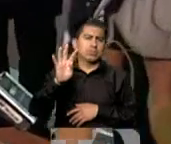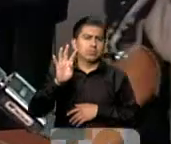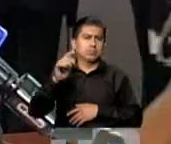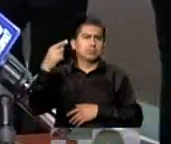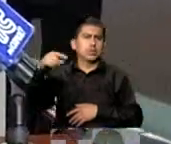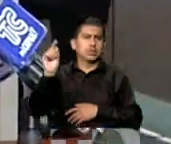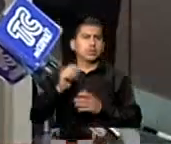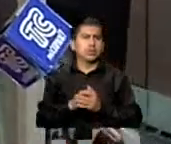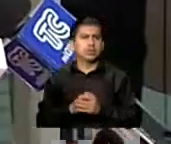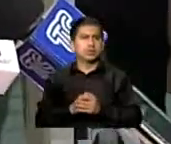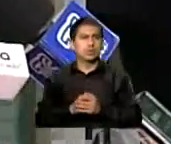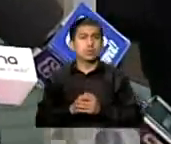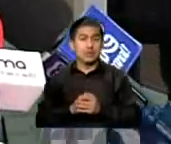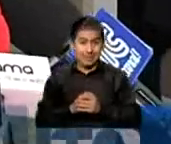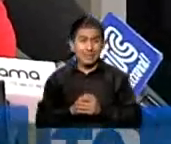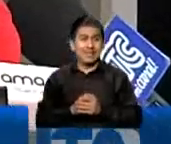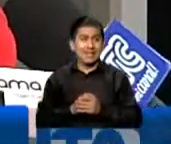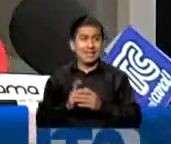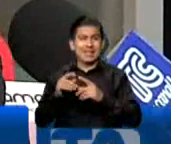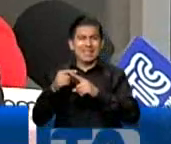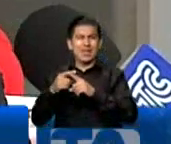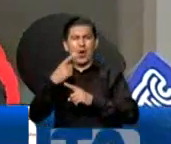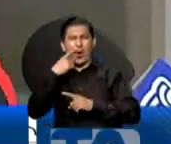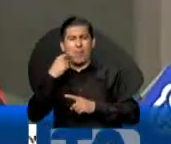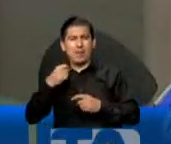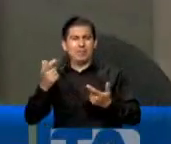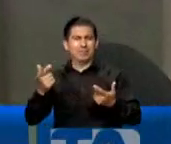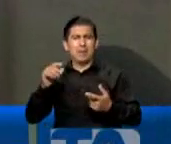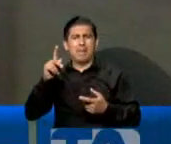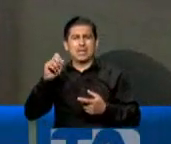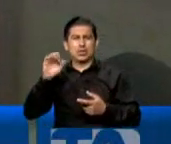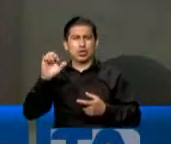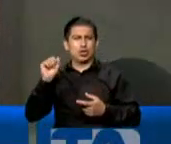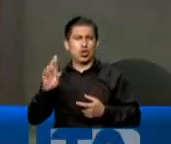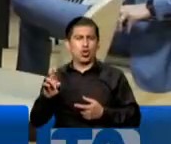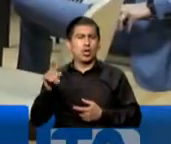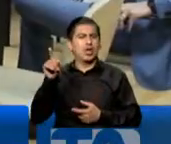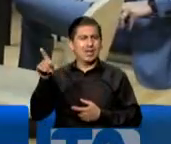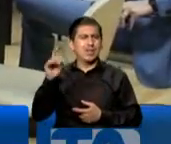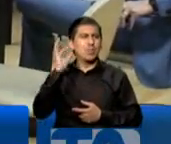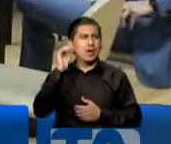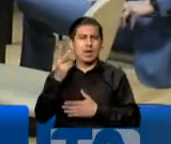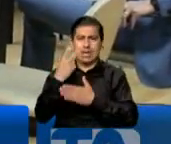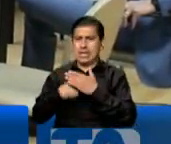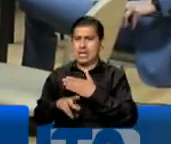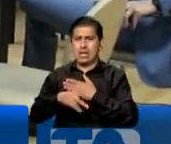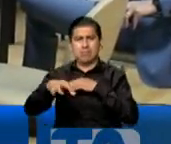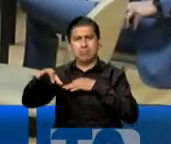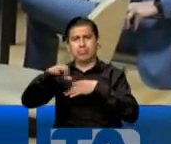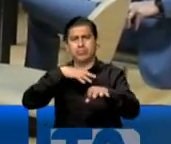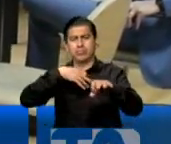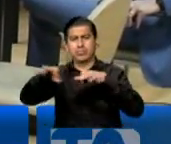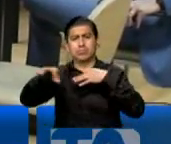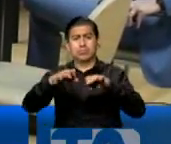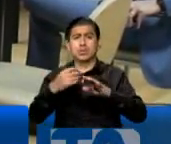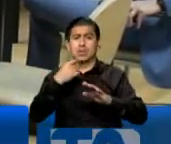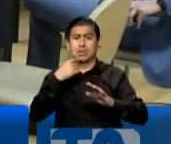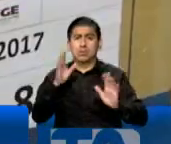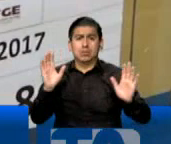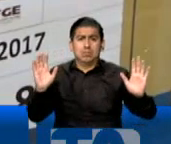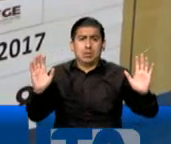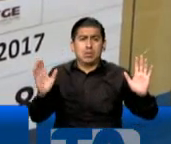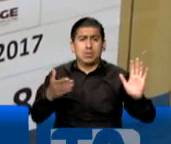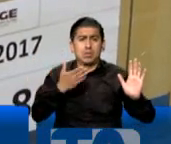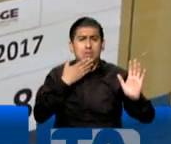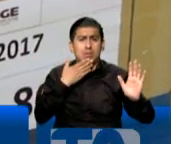$28.4 millones. Durante el último día, la hija del exministro de Hidrocarburos, Wilson Pastor, Silvana Pastor, habló ante el tribunal. Allí dijo que el peritaje